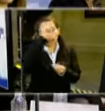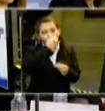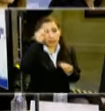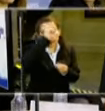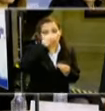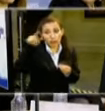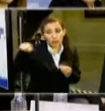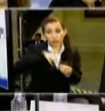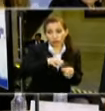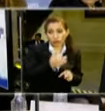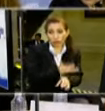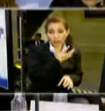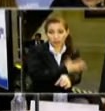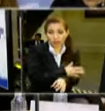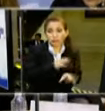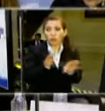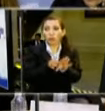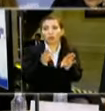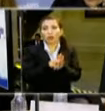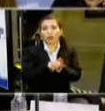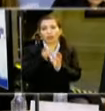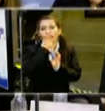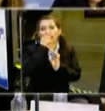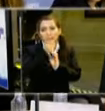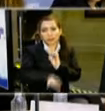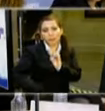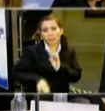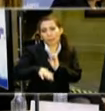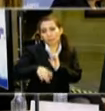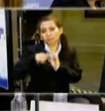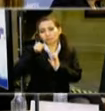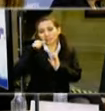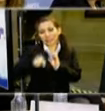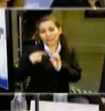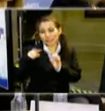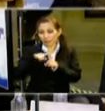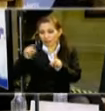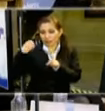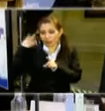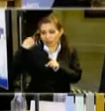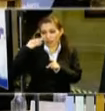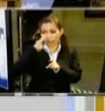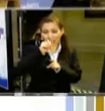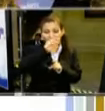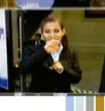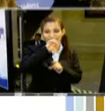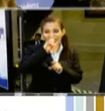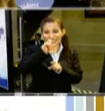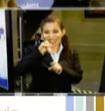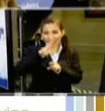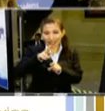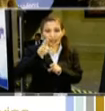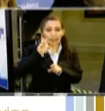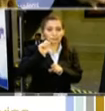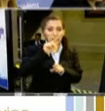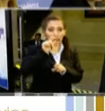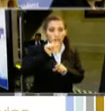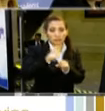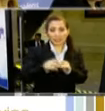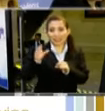mis compañeros, como también lo dieron en sus elocuentes intervenciones la canciller Espinosa y el